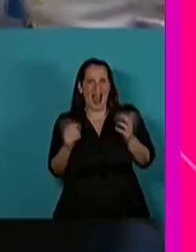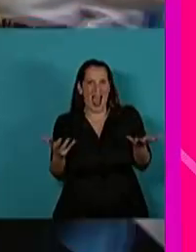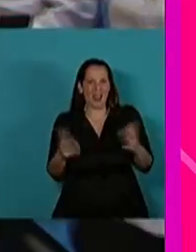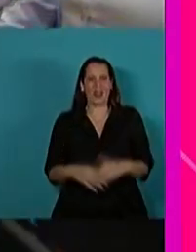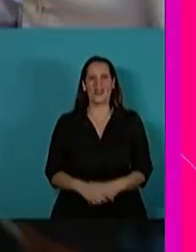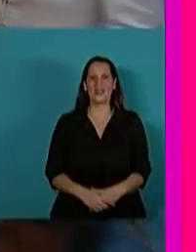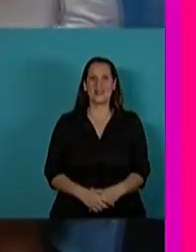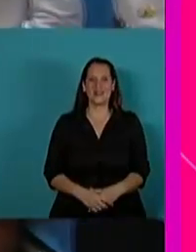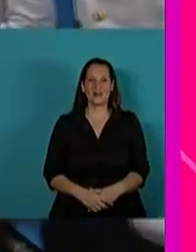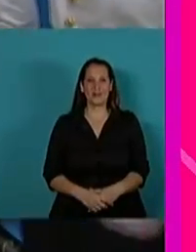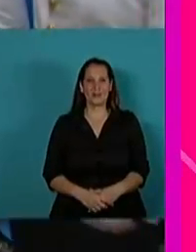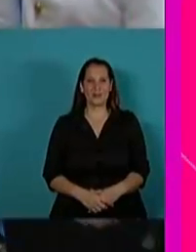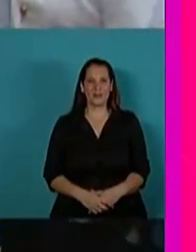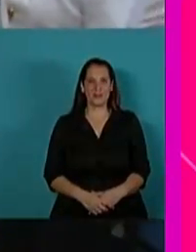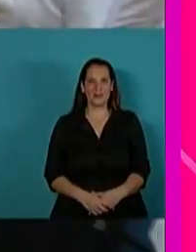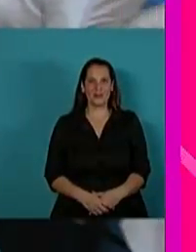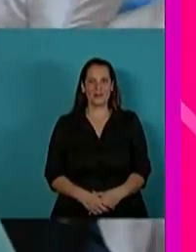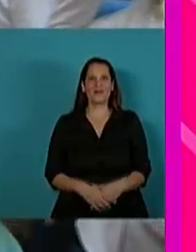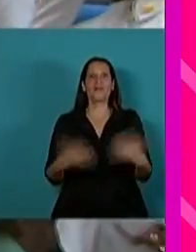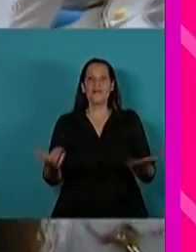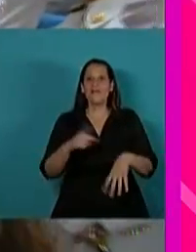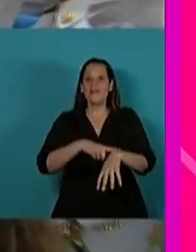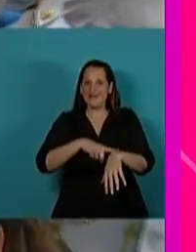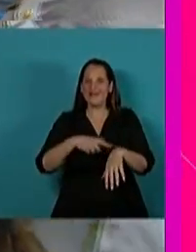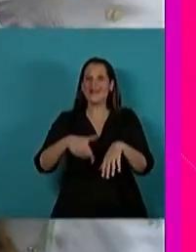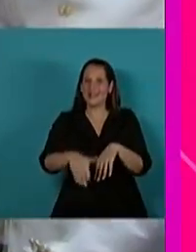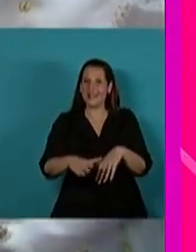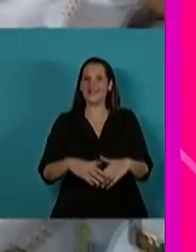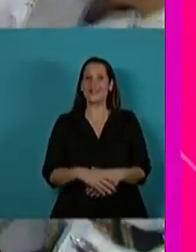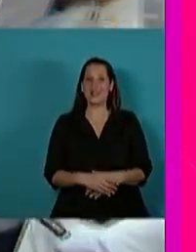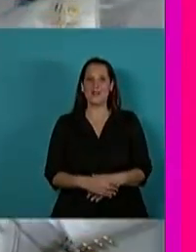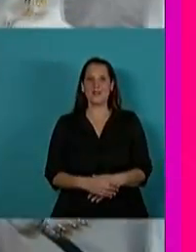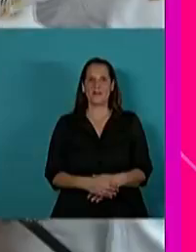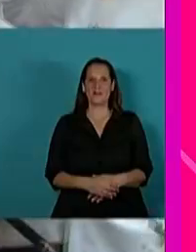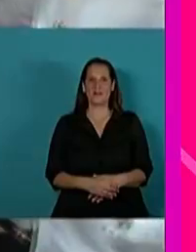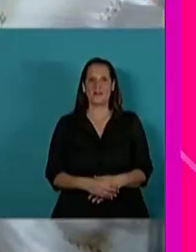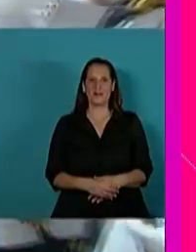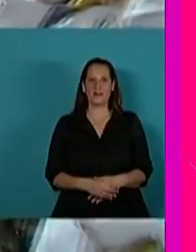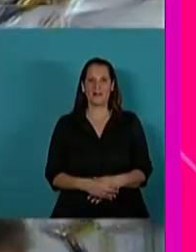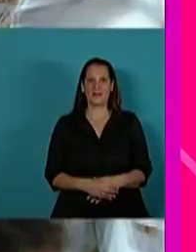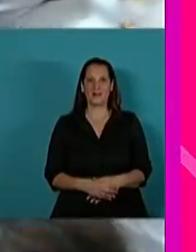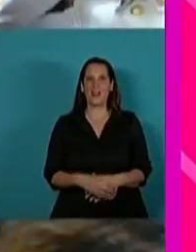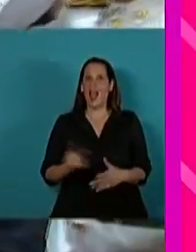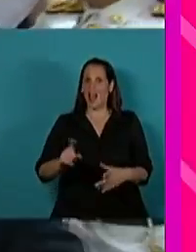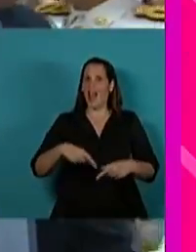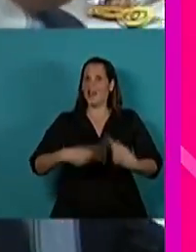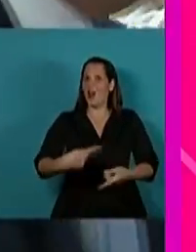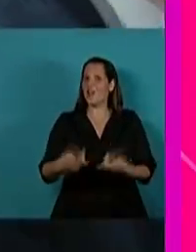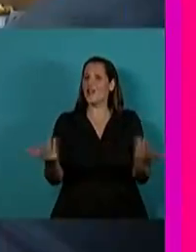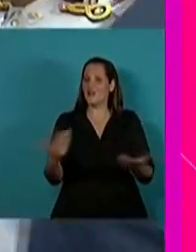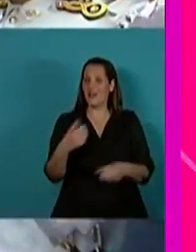40 en la calle. Los dos están espléndidos. Ella está enorme, Cristina, con el saco. Ella se hizo el color ayer. Ella estaba, no, se hizo el color Pero lo de Cristina, ¿por qué es tan